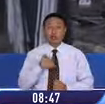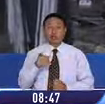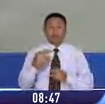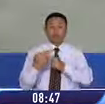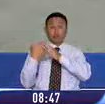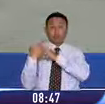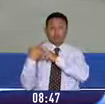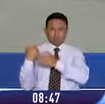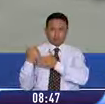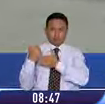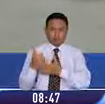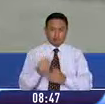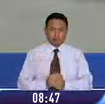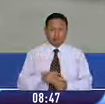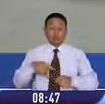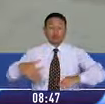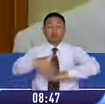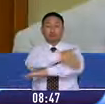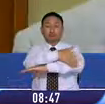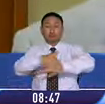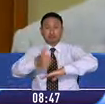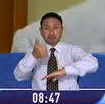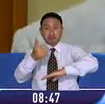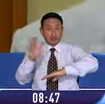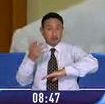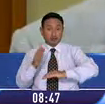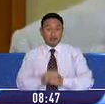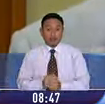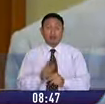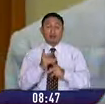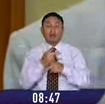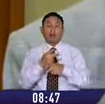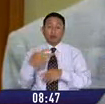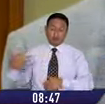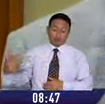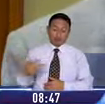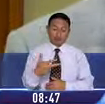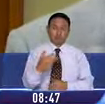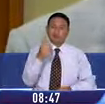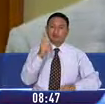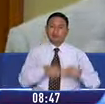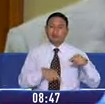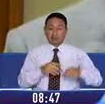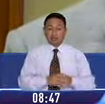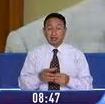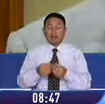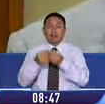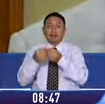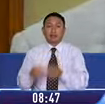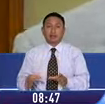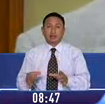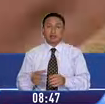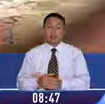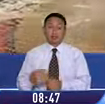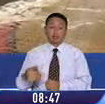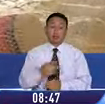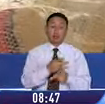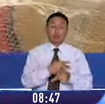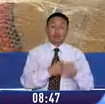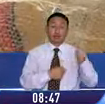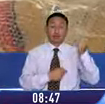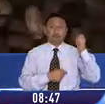competencias. Si no tenemos carreteras en buen estado, los productos no pueden movilizarse y eso va a encarecer